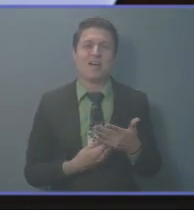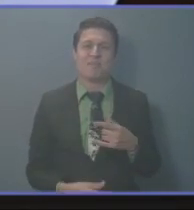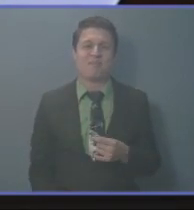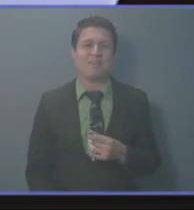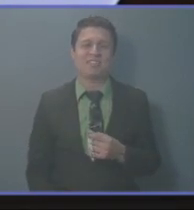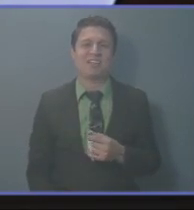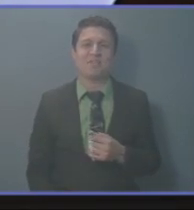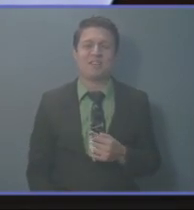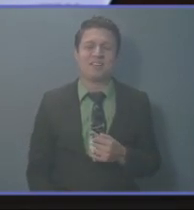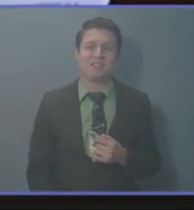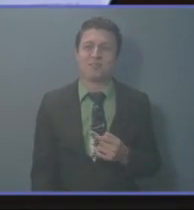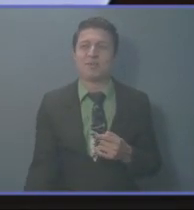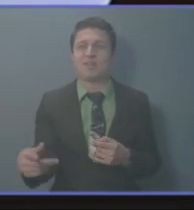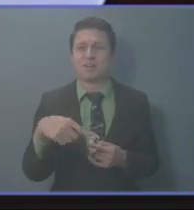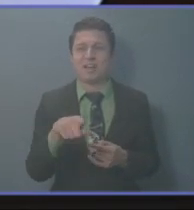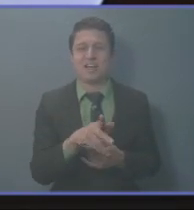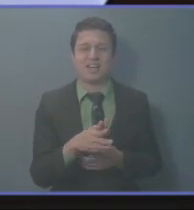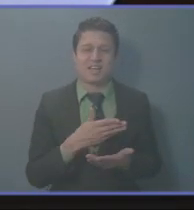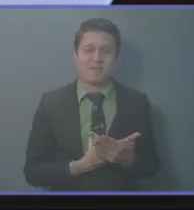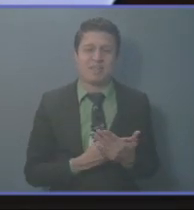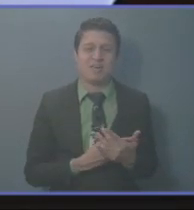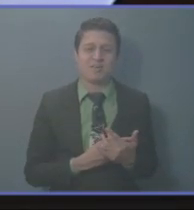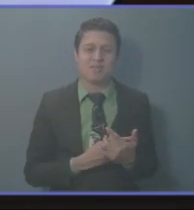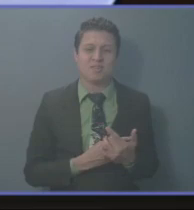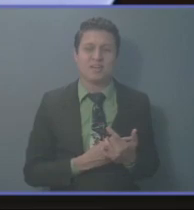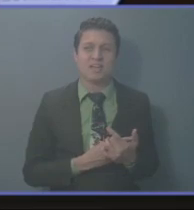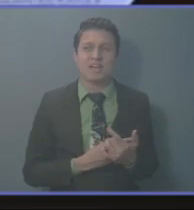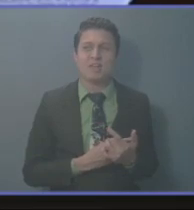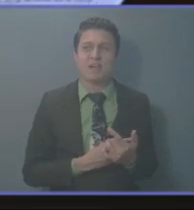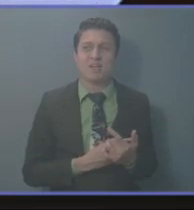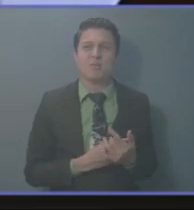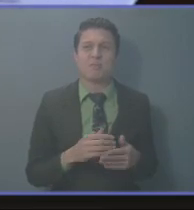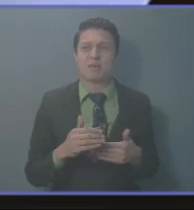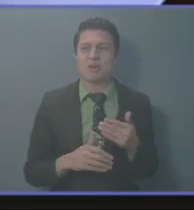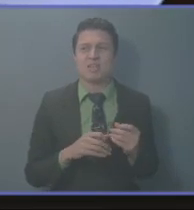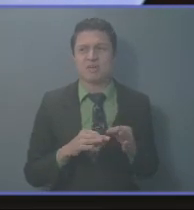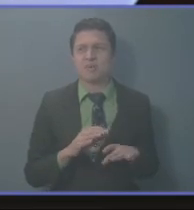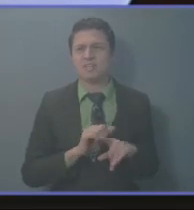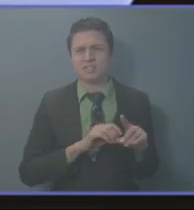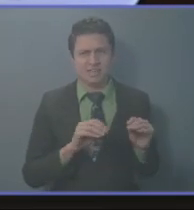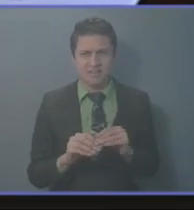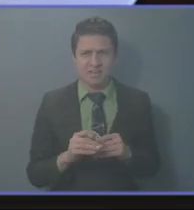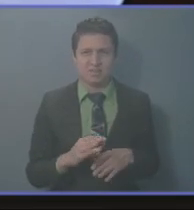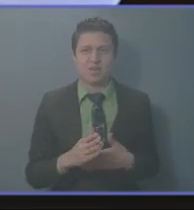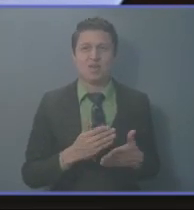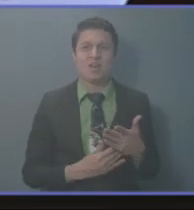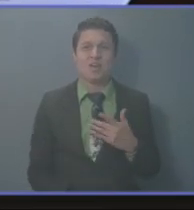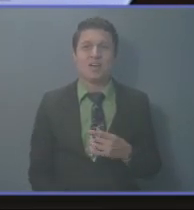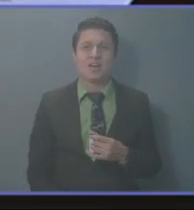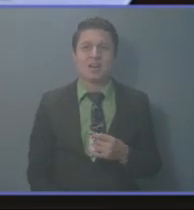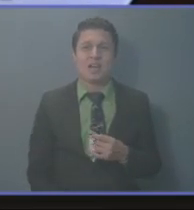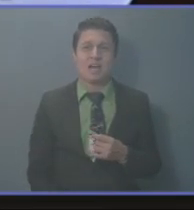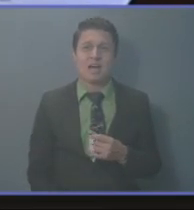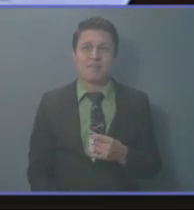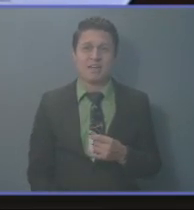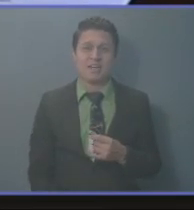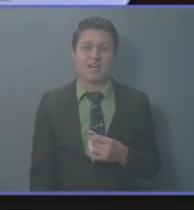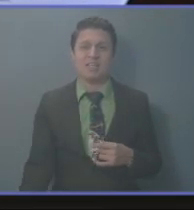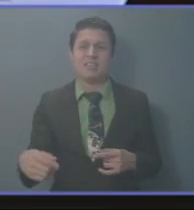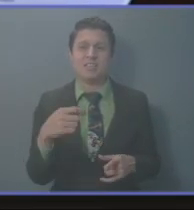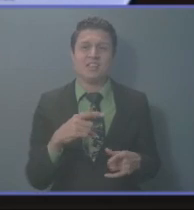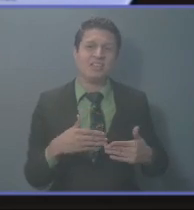tomo 365 del 14 de diciembre de 2004. Artículo 2. Deróguese el